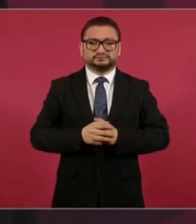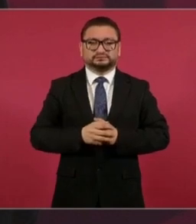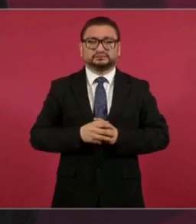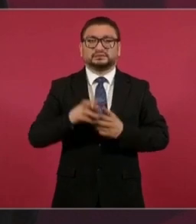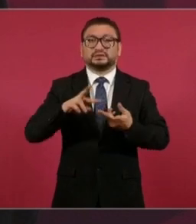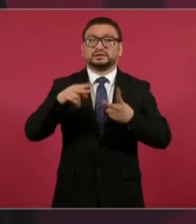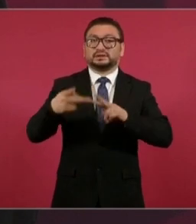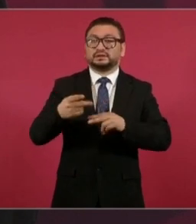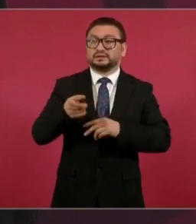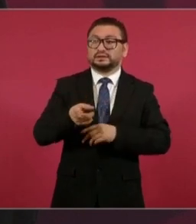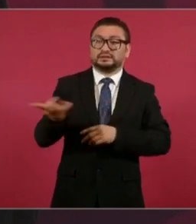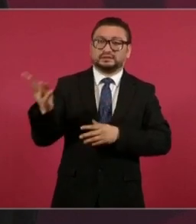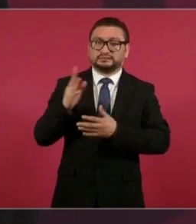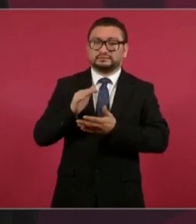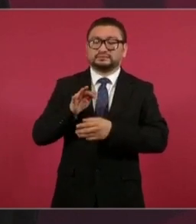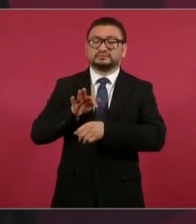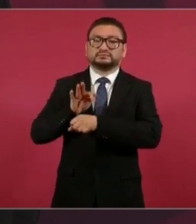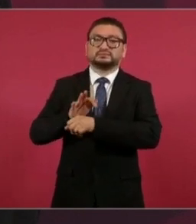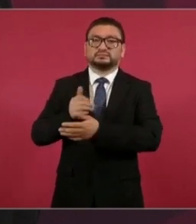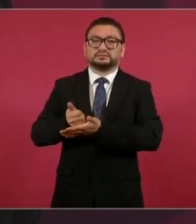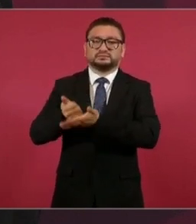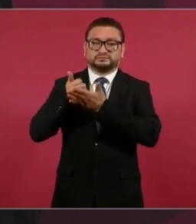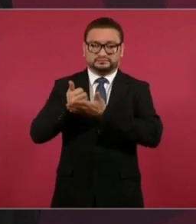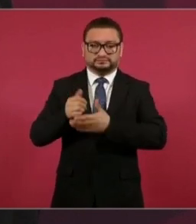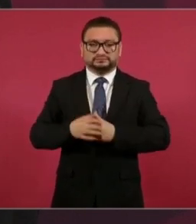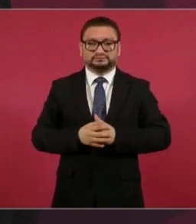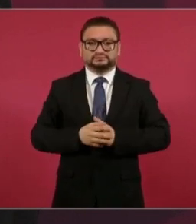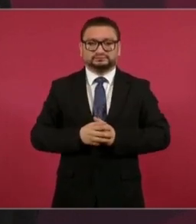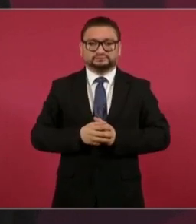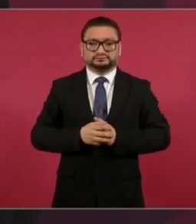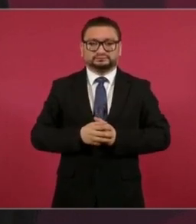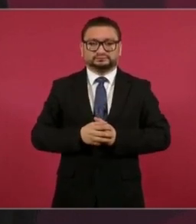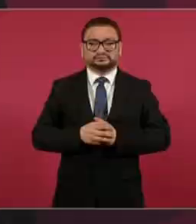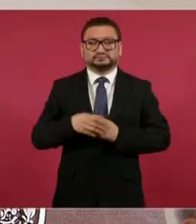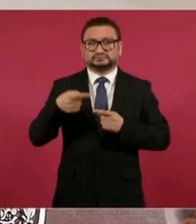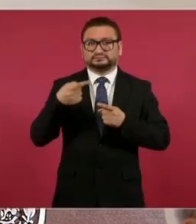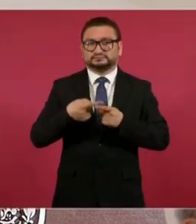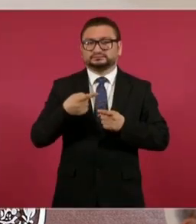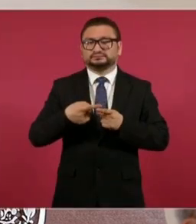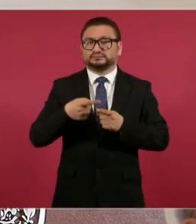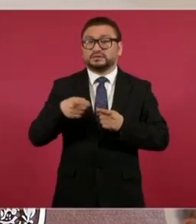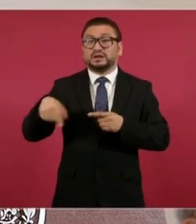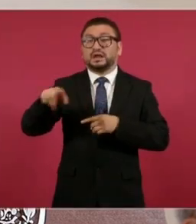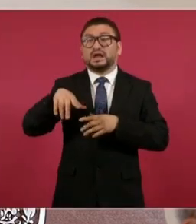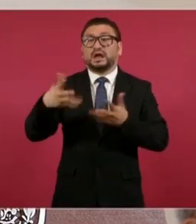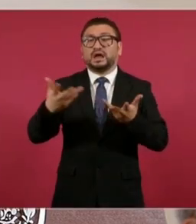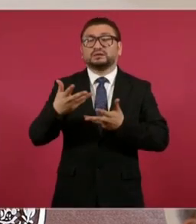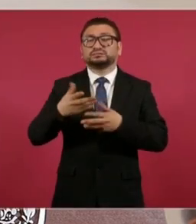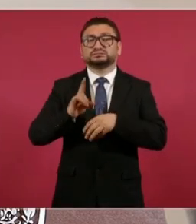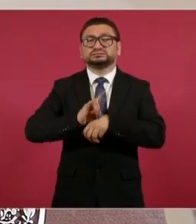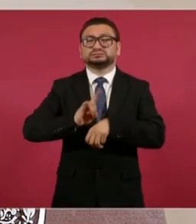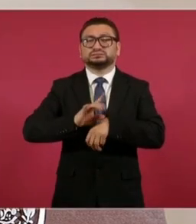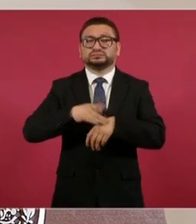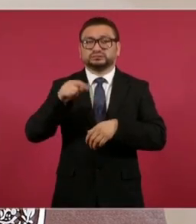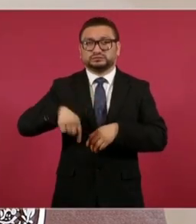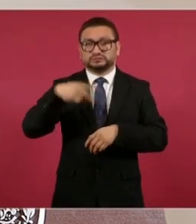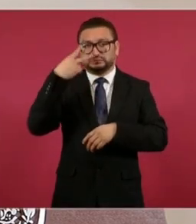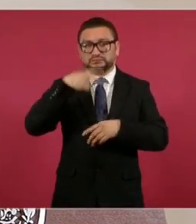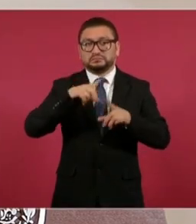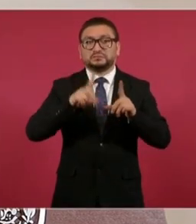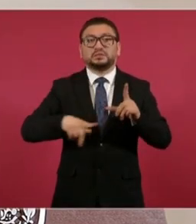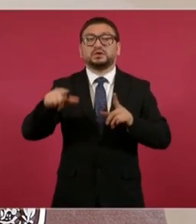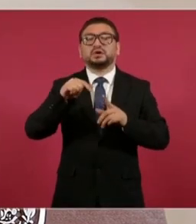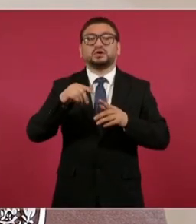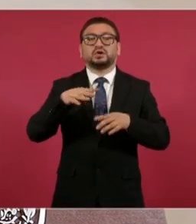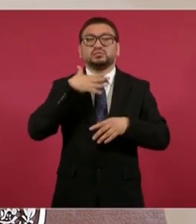han ayudado a simular de que en México se